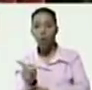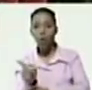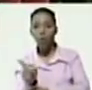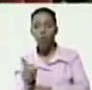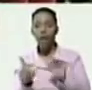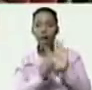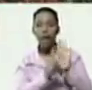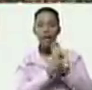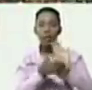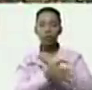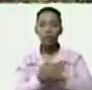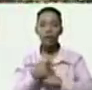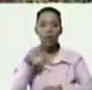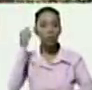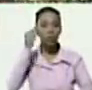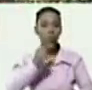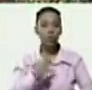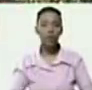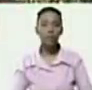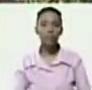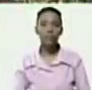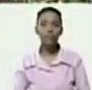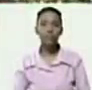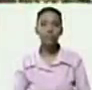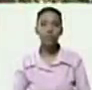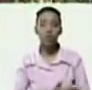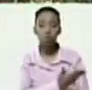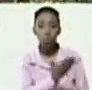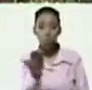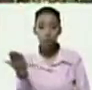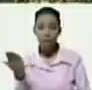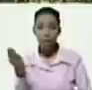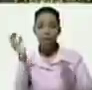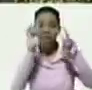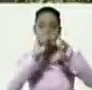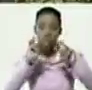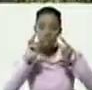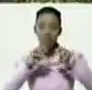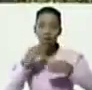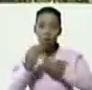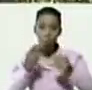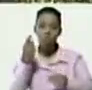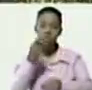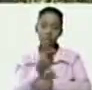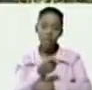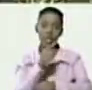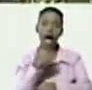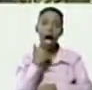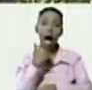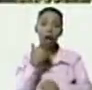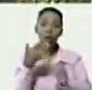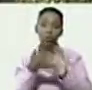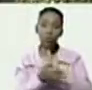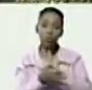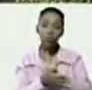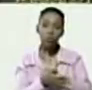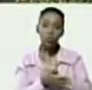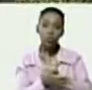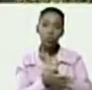Antonio José de Sucre, si ustedes investigan como deben investigarme y hay algo